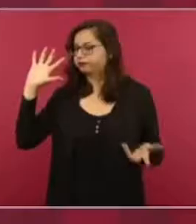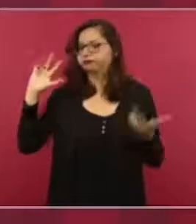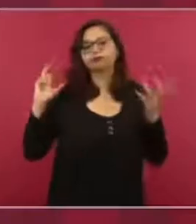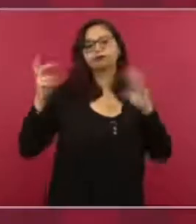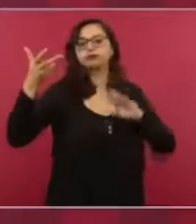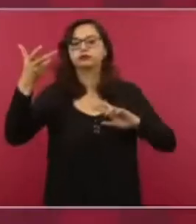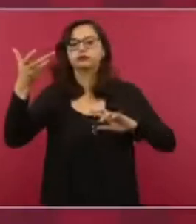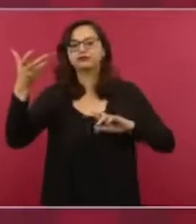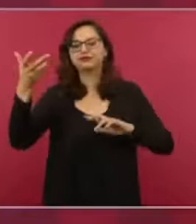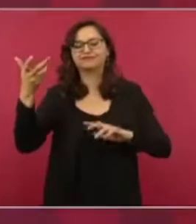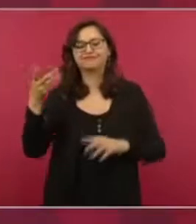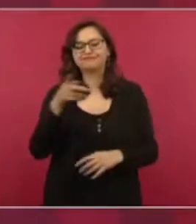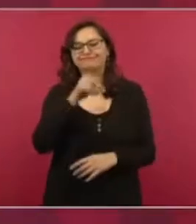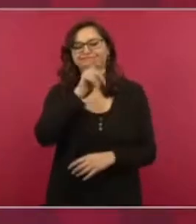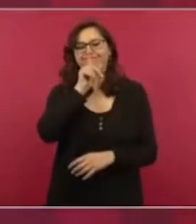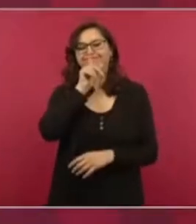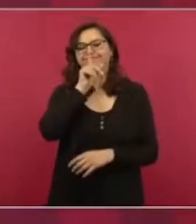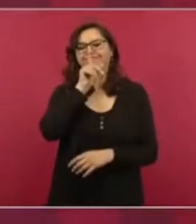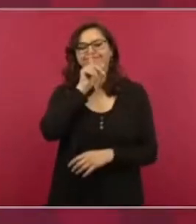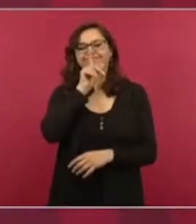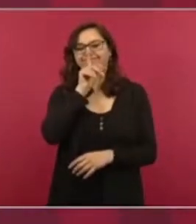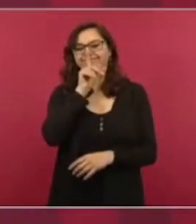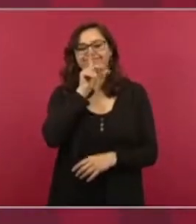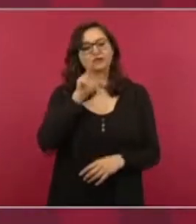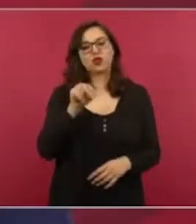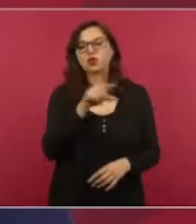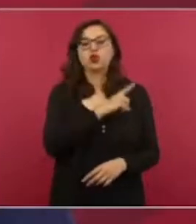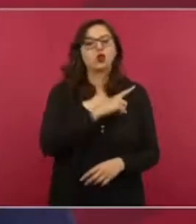Muchas cosas se hacen con pasión,